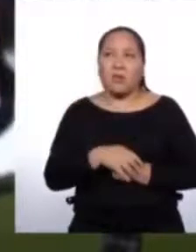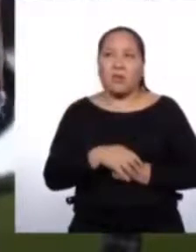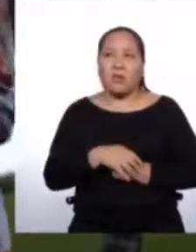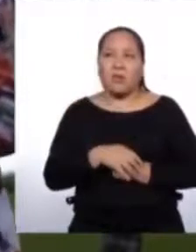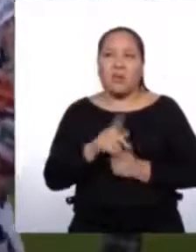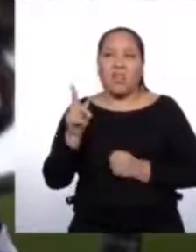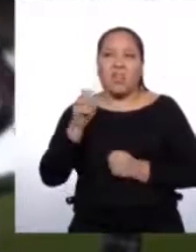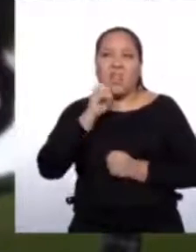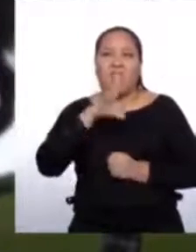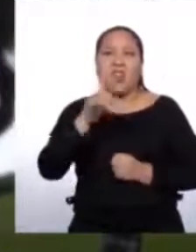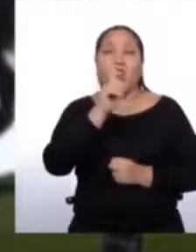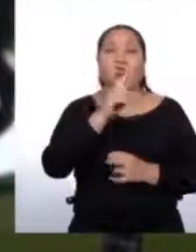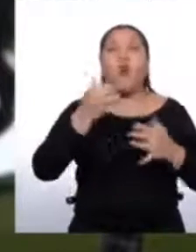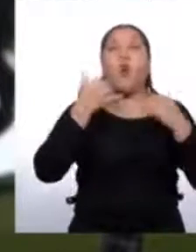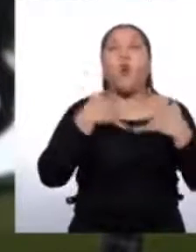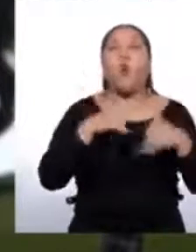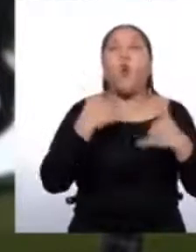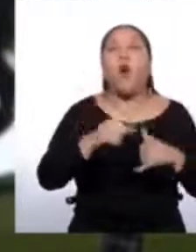zambos.